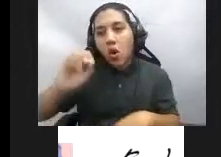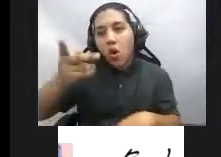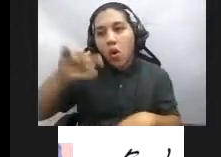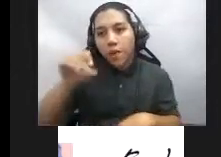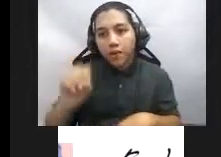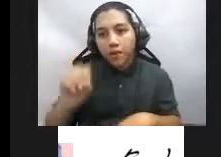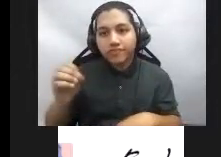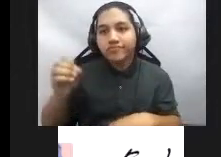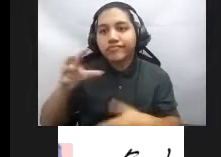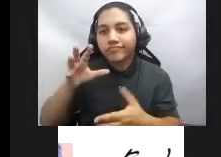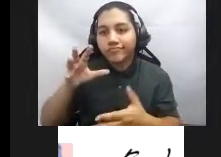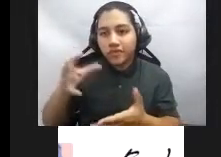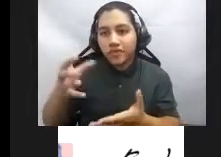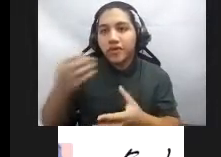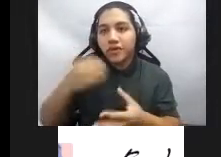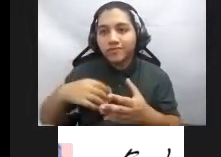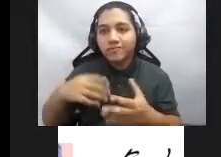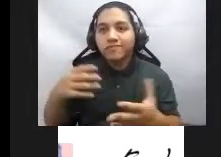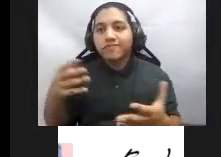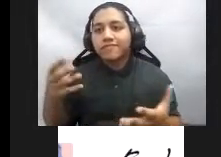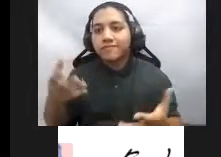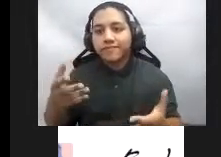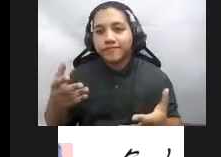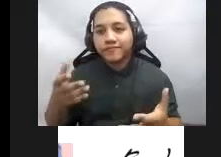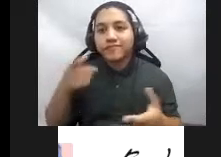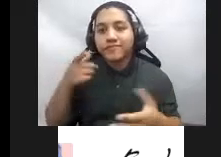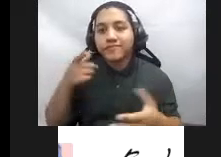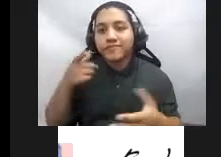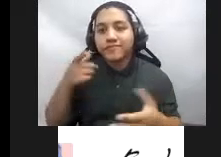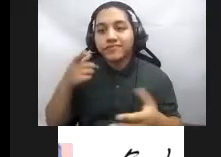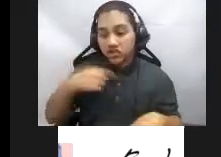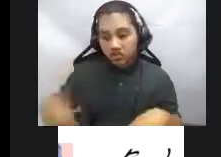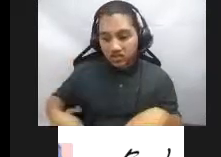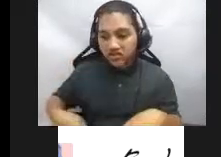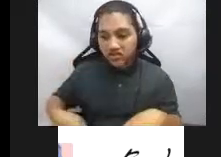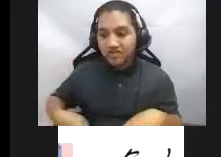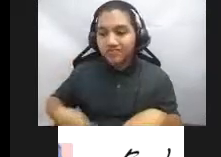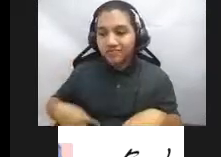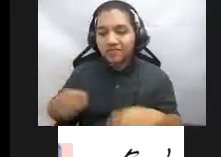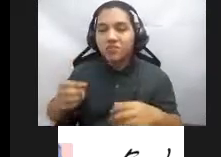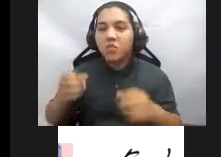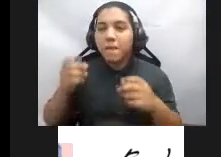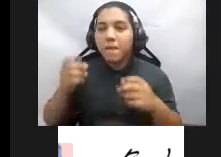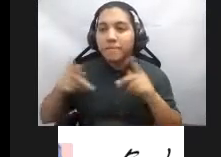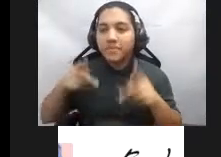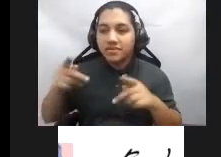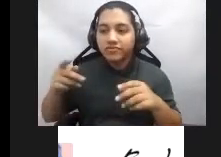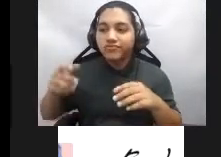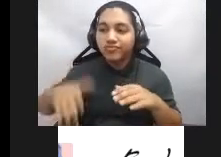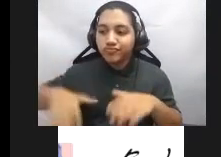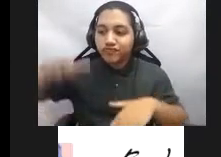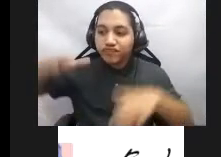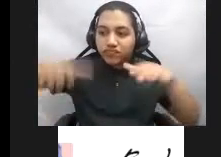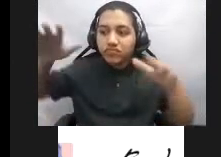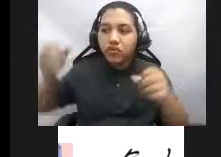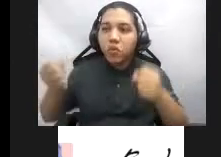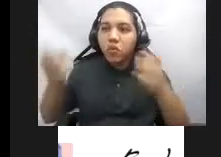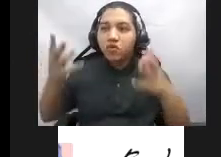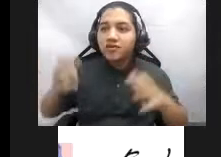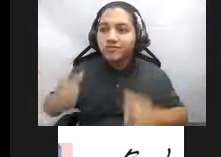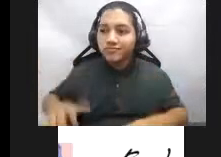territorio. La población de China crecía desenfrenadamente, muchos de ellos adictos